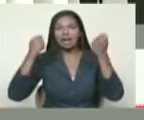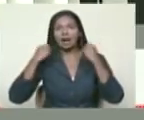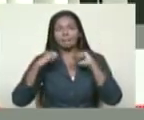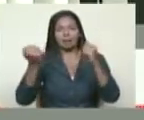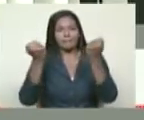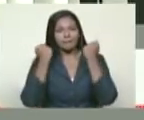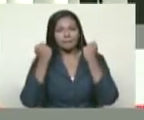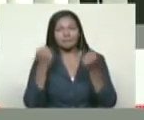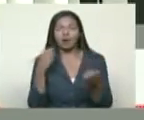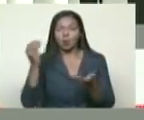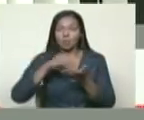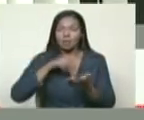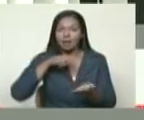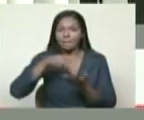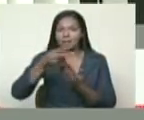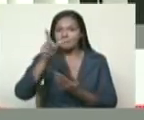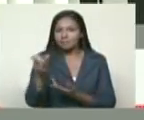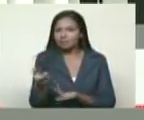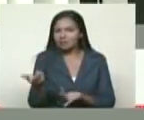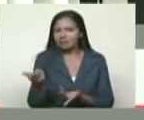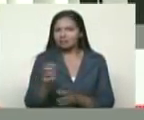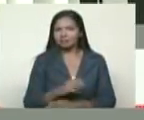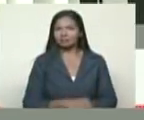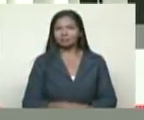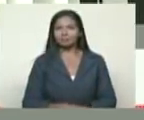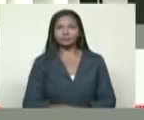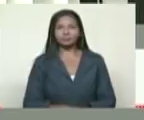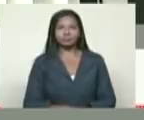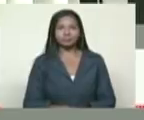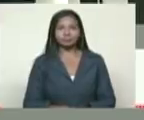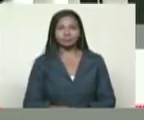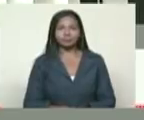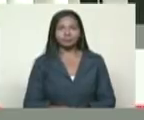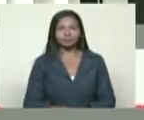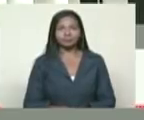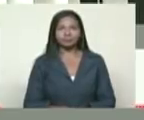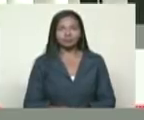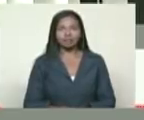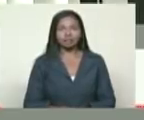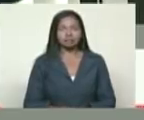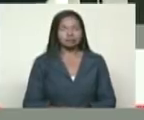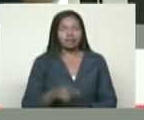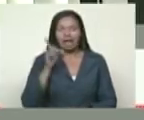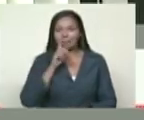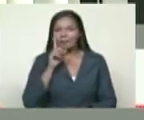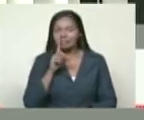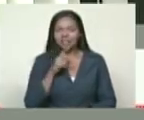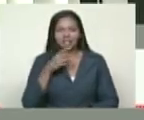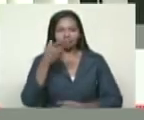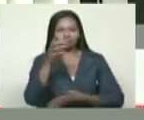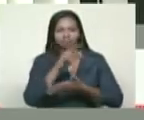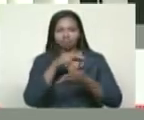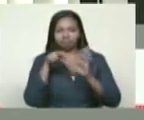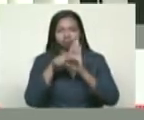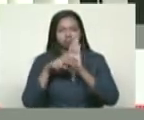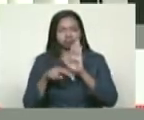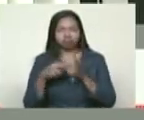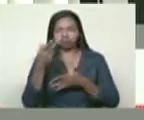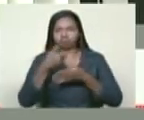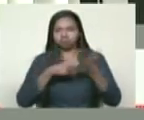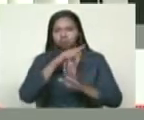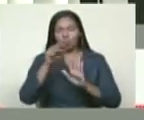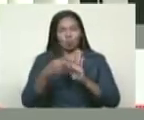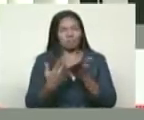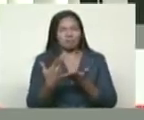vuelvan a caminar. Es la mentira, es el guión completo. y compartimos